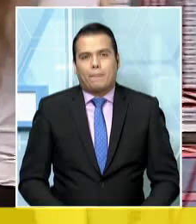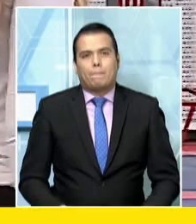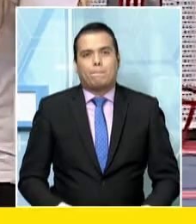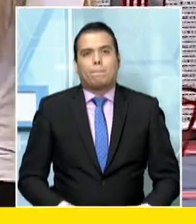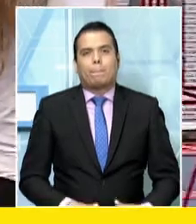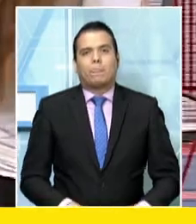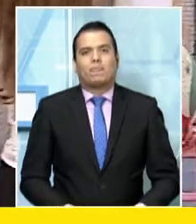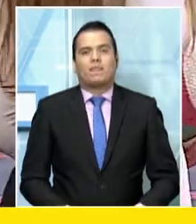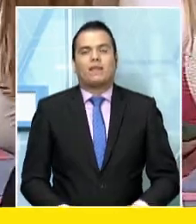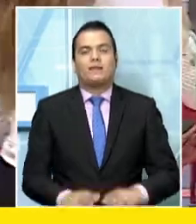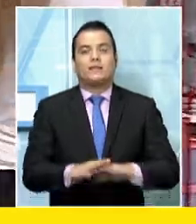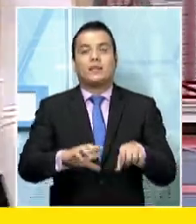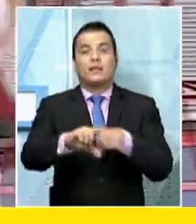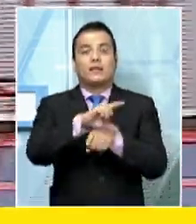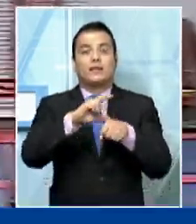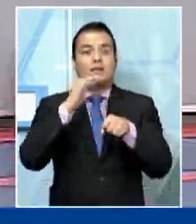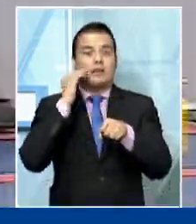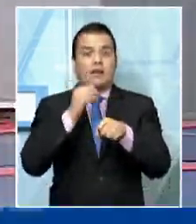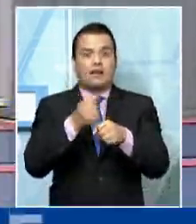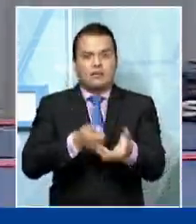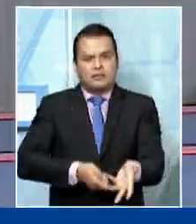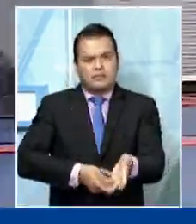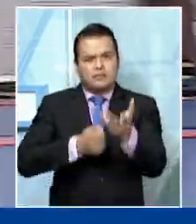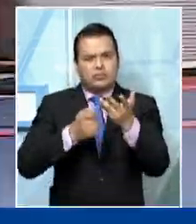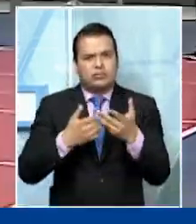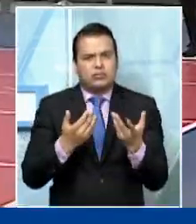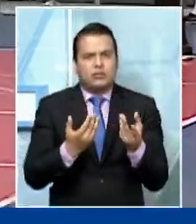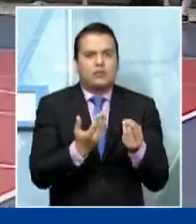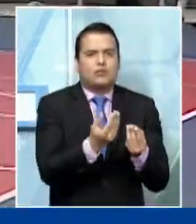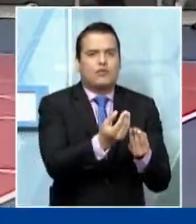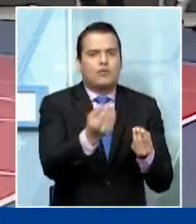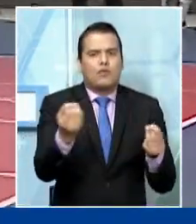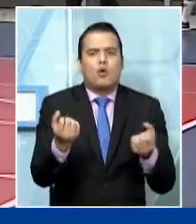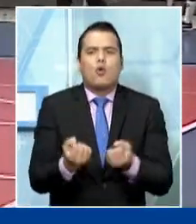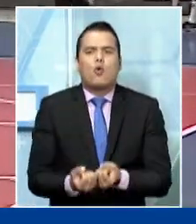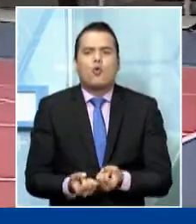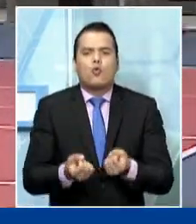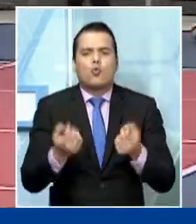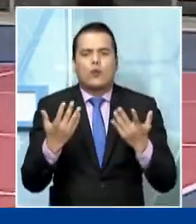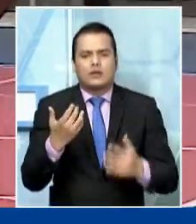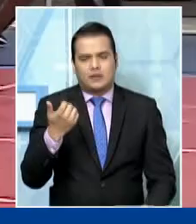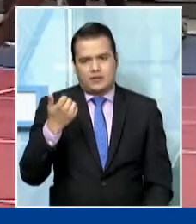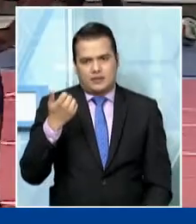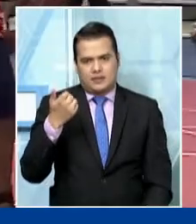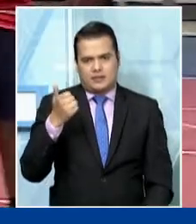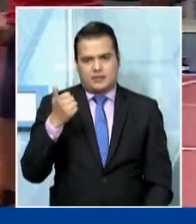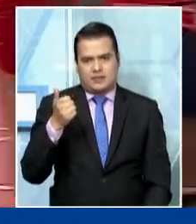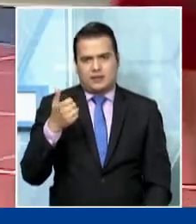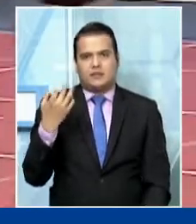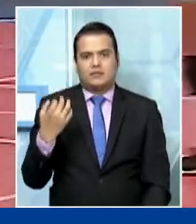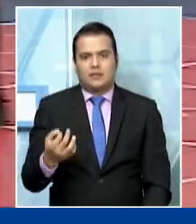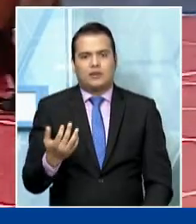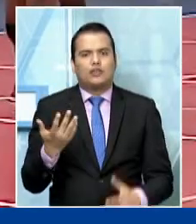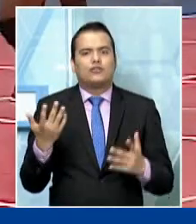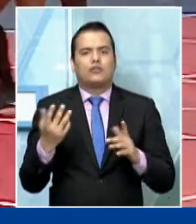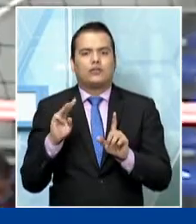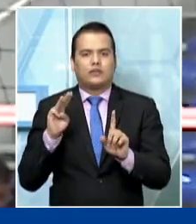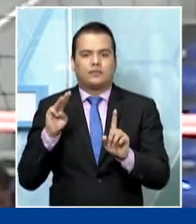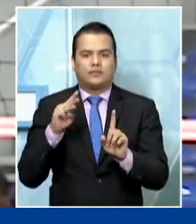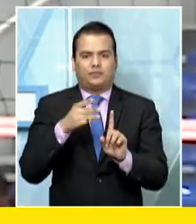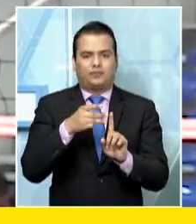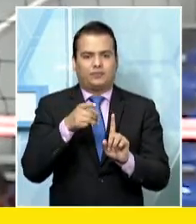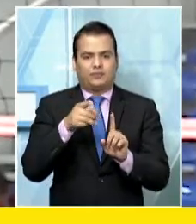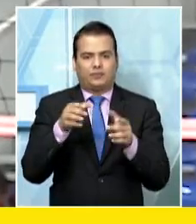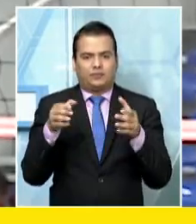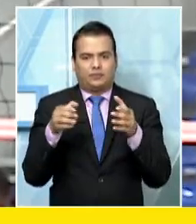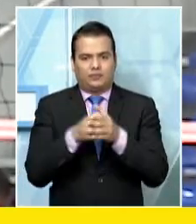La primera Superliga Femenina de Voleibol inicia con 10 equipos en Bogotá. Por la región están Univalle y la Escuela Nacional del Deporte. Porque